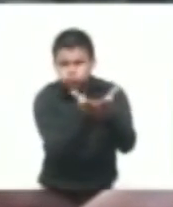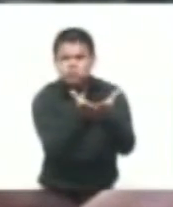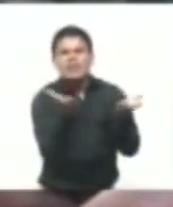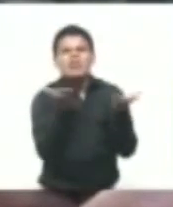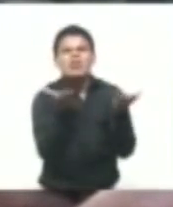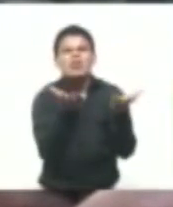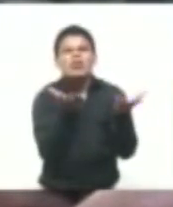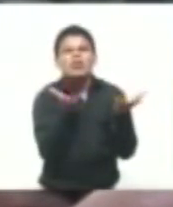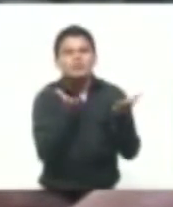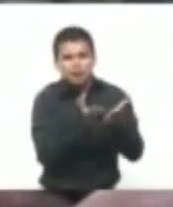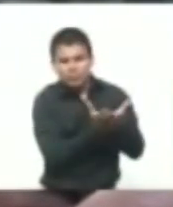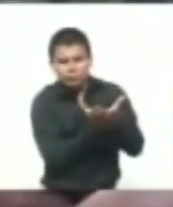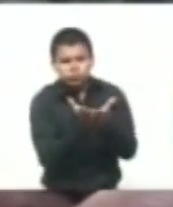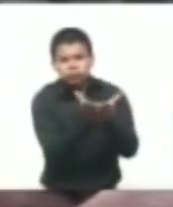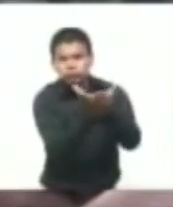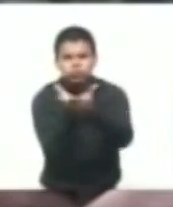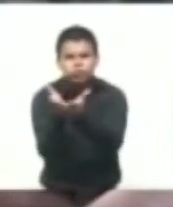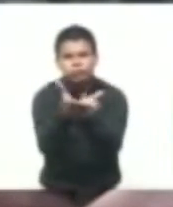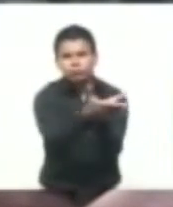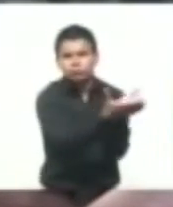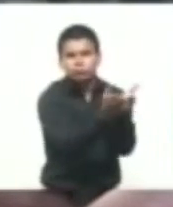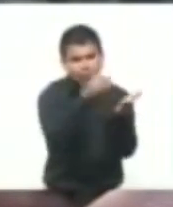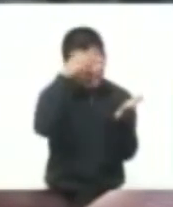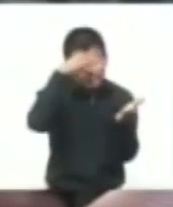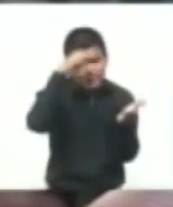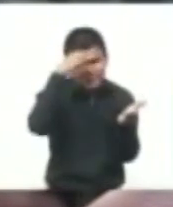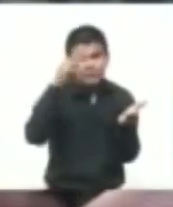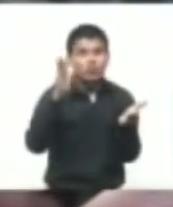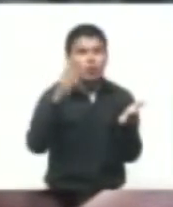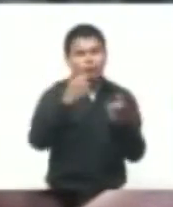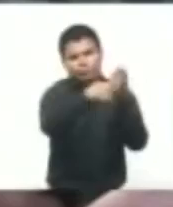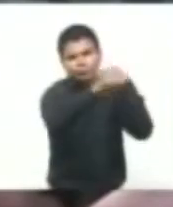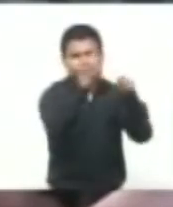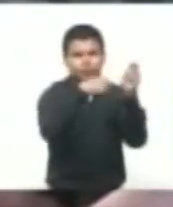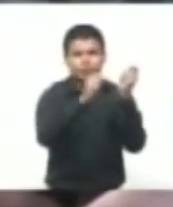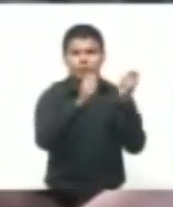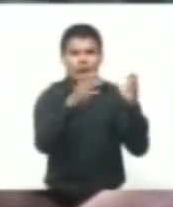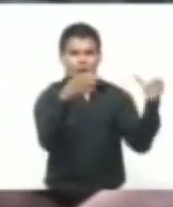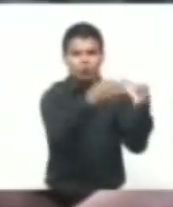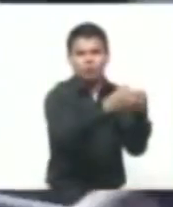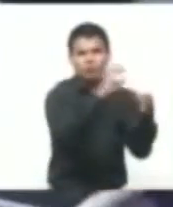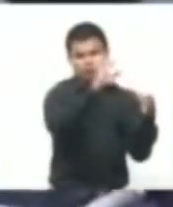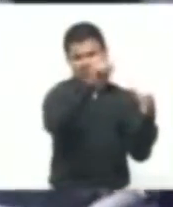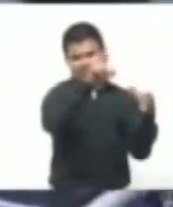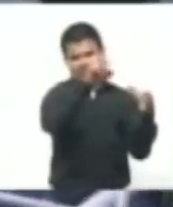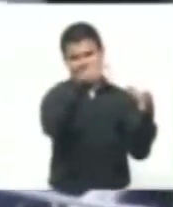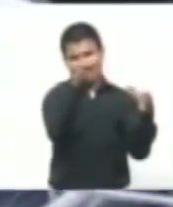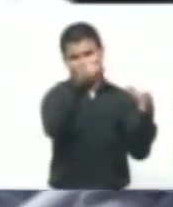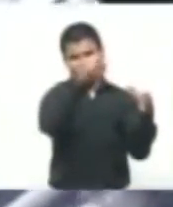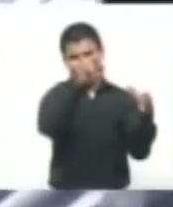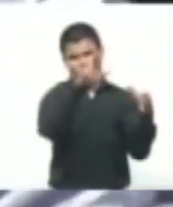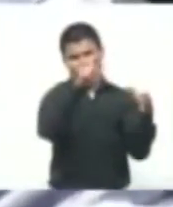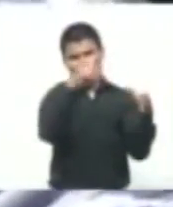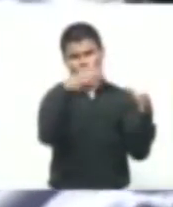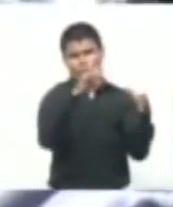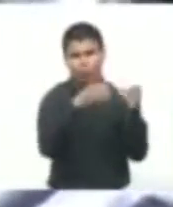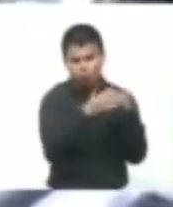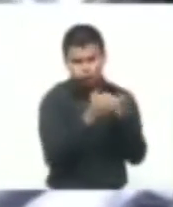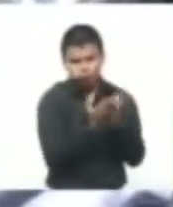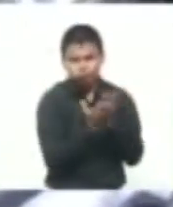que posiblemente se trata para su envío hacia el Clan del Golfo de México. La